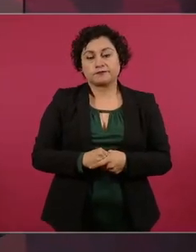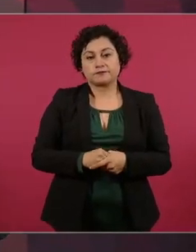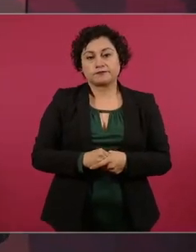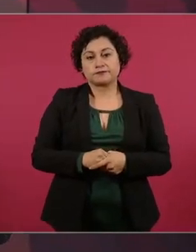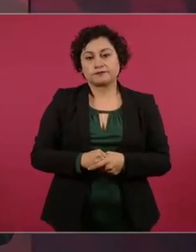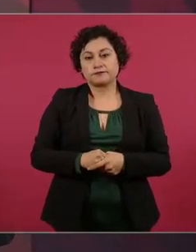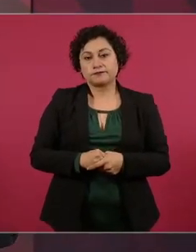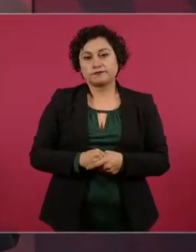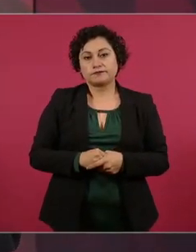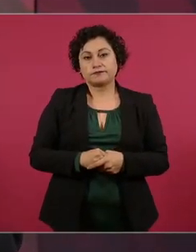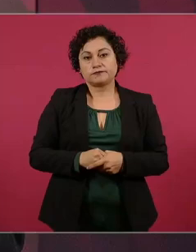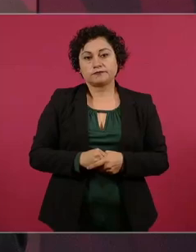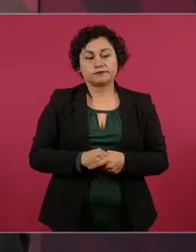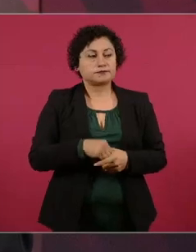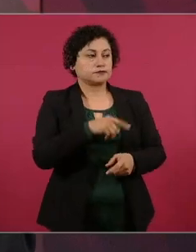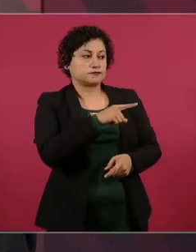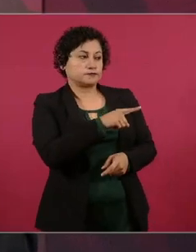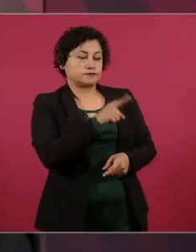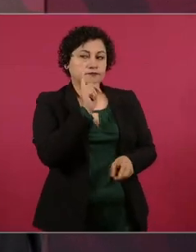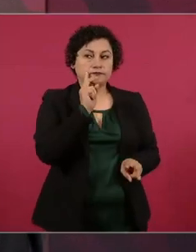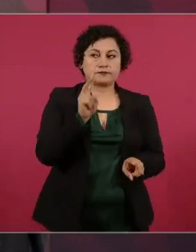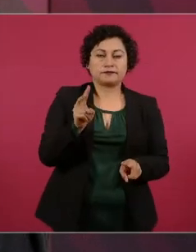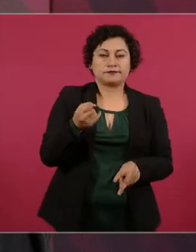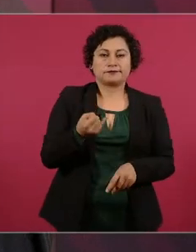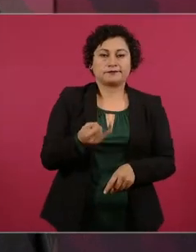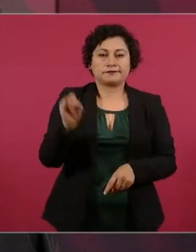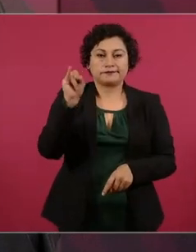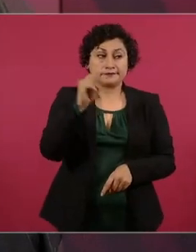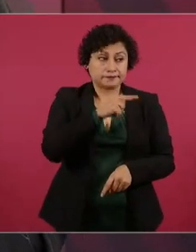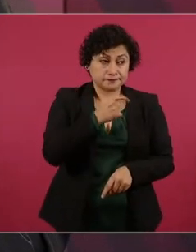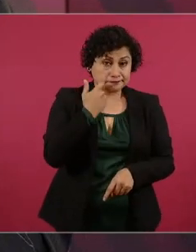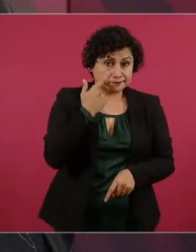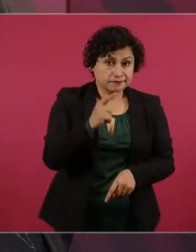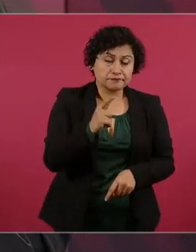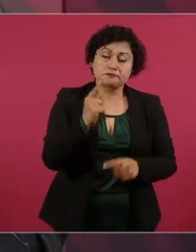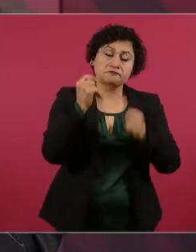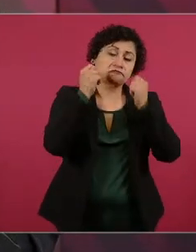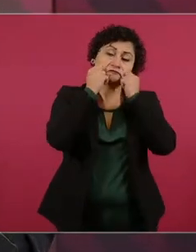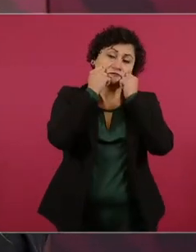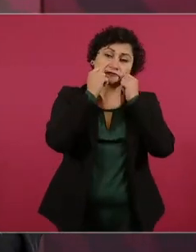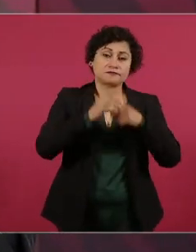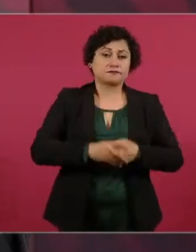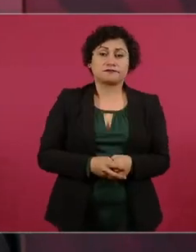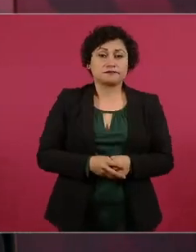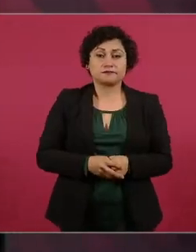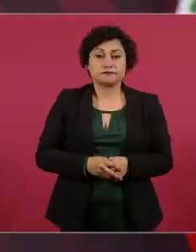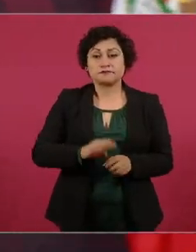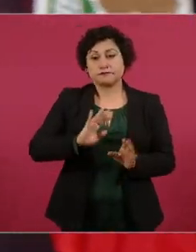Aunque tampoco les guste a los conservadores. Y vámonos a desayunar.